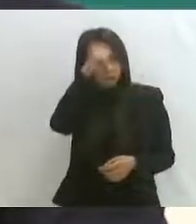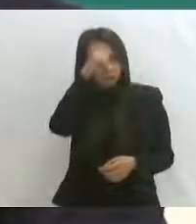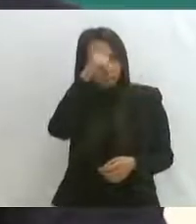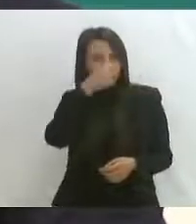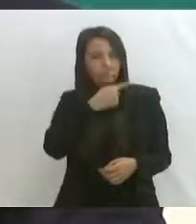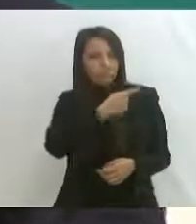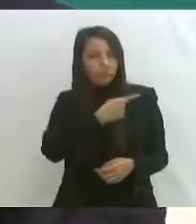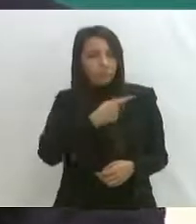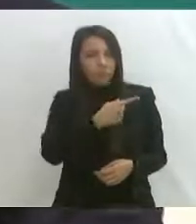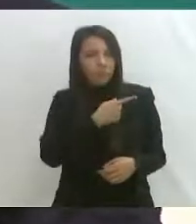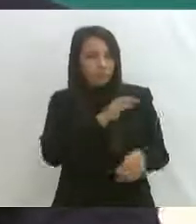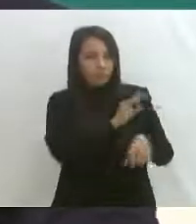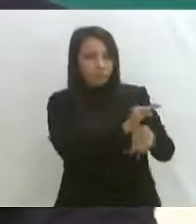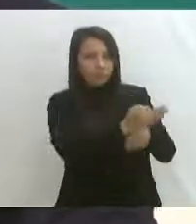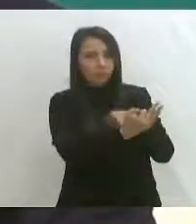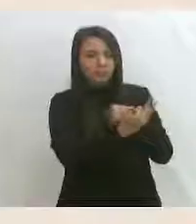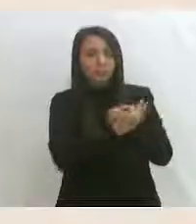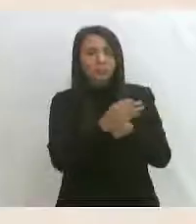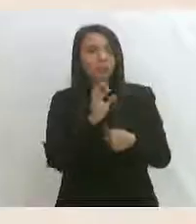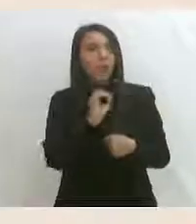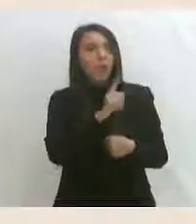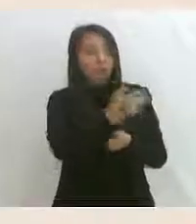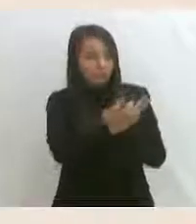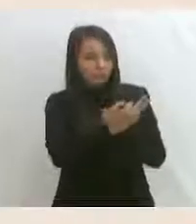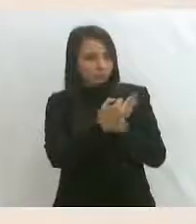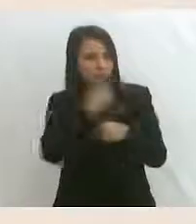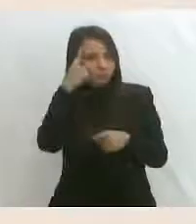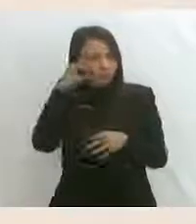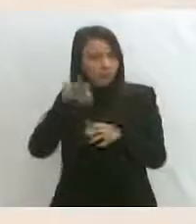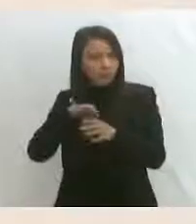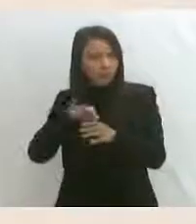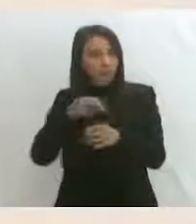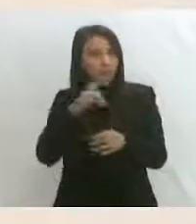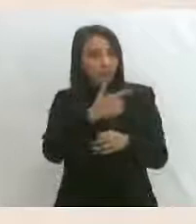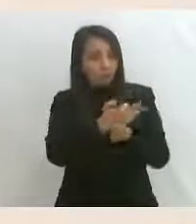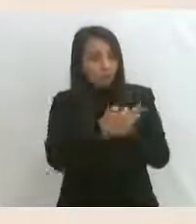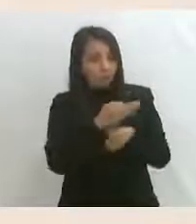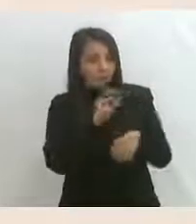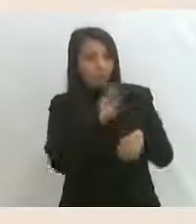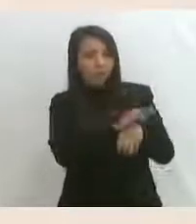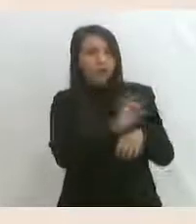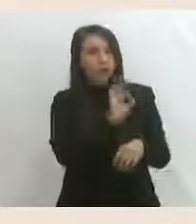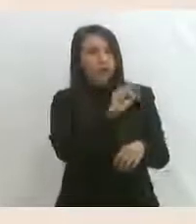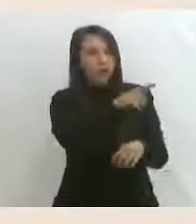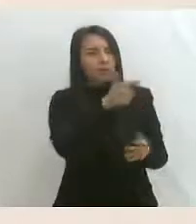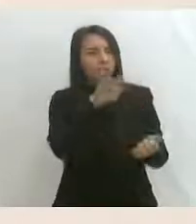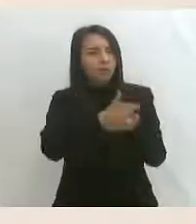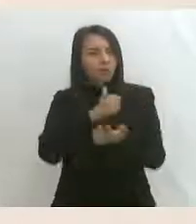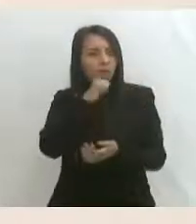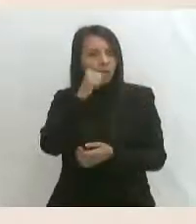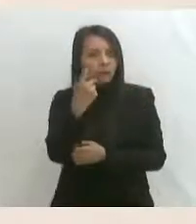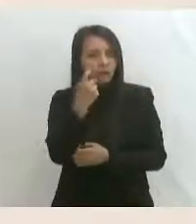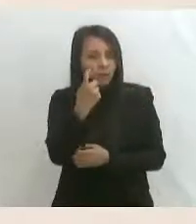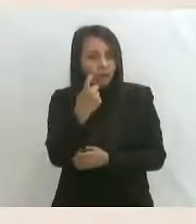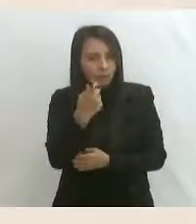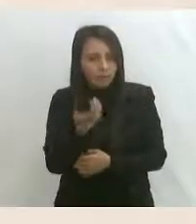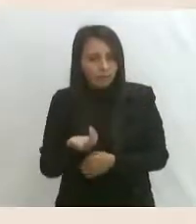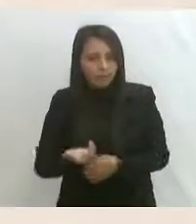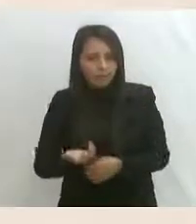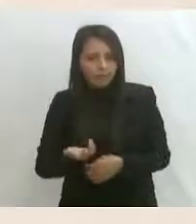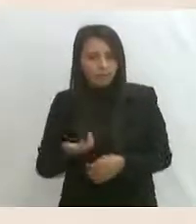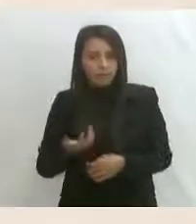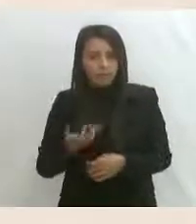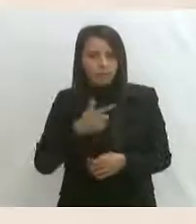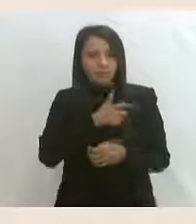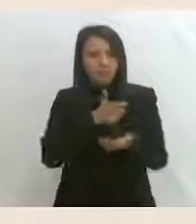políticos, electorales, para que no paguen el predial, para que no paguen el agua. y